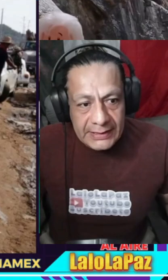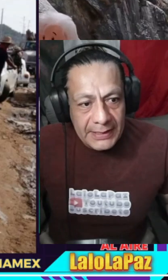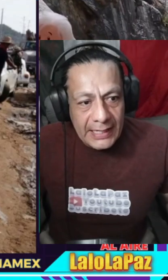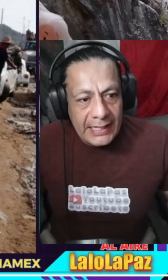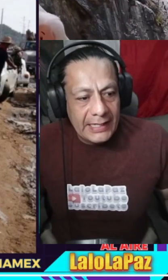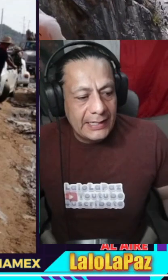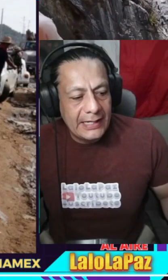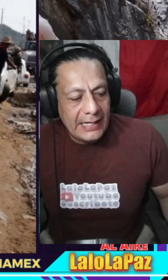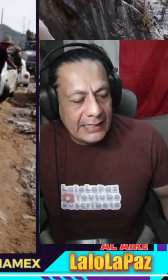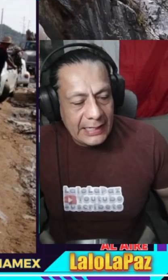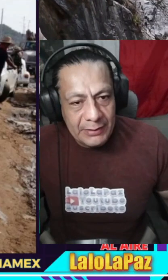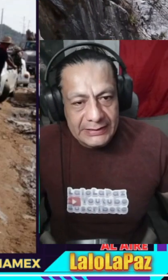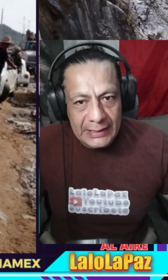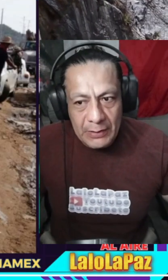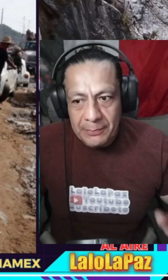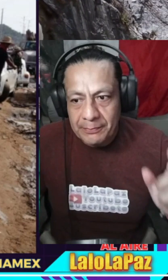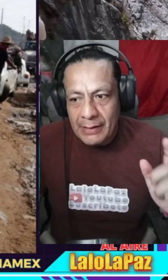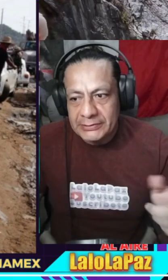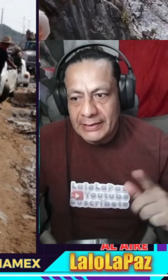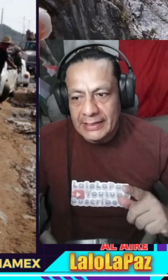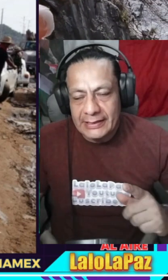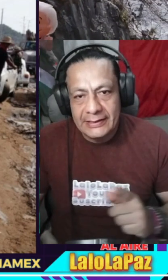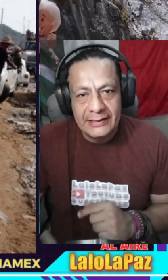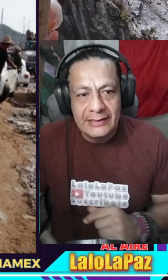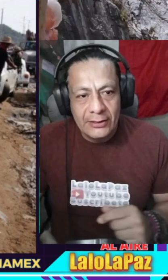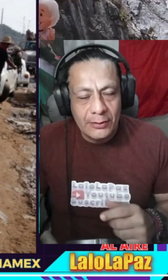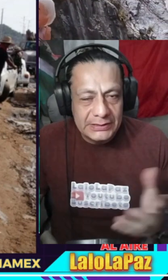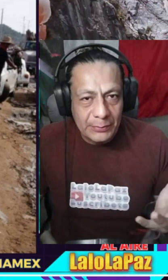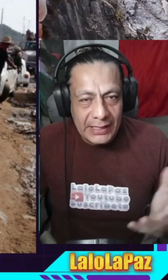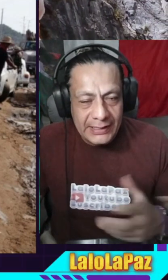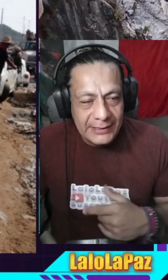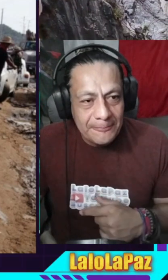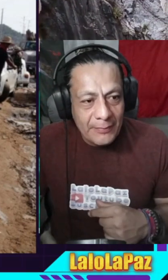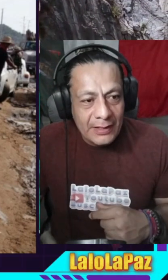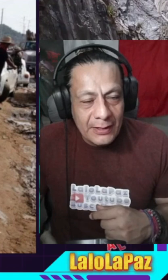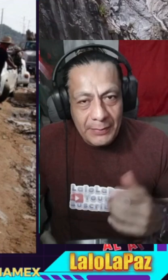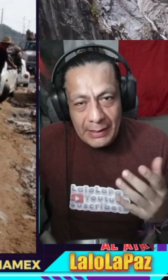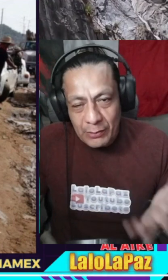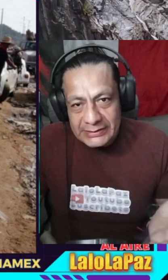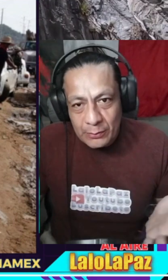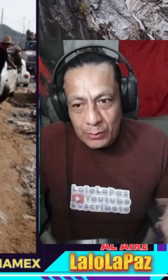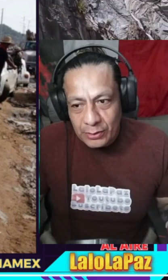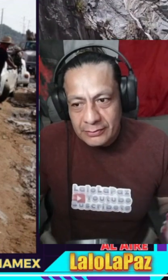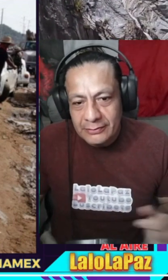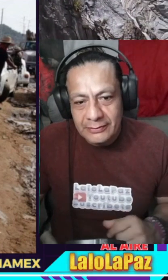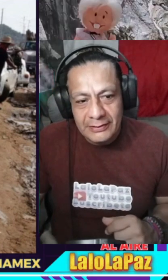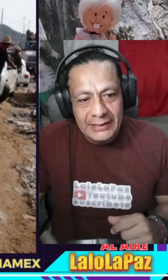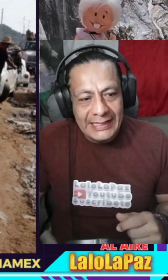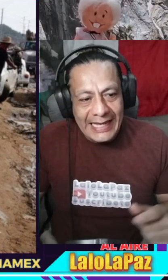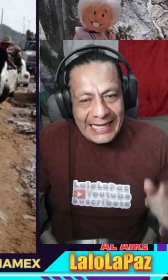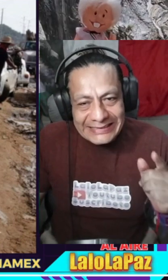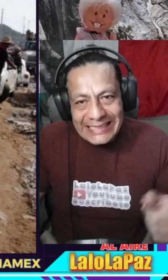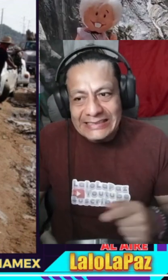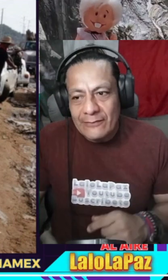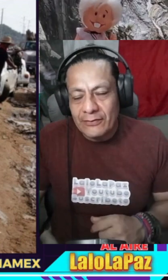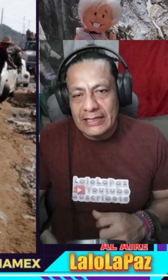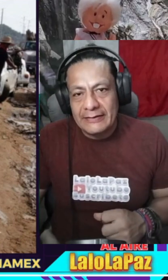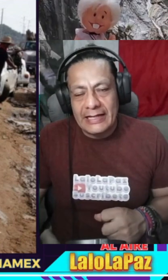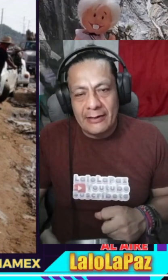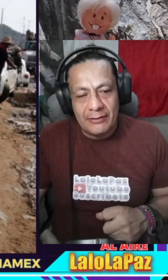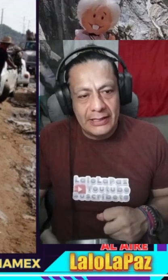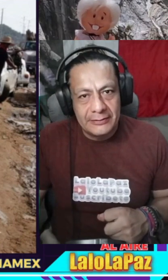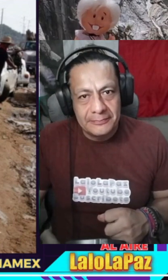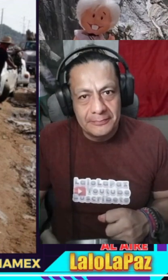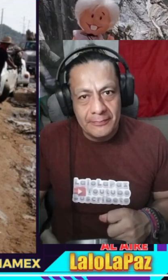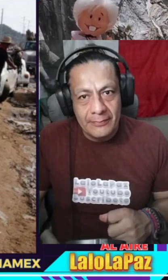Pero antes de ver a Claudia Sheinbaum, vamos a, como dicen por ahí, para muestra un botón. Así es el Fonden